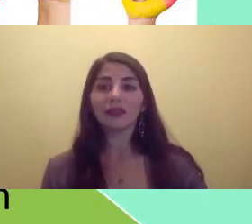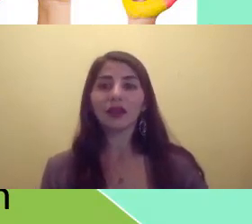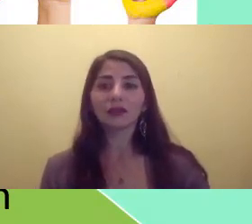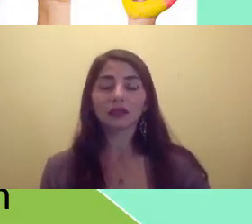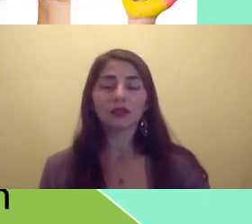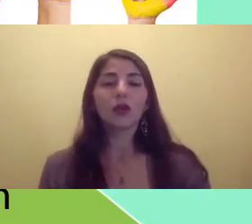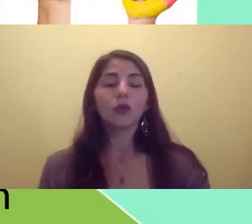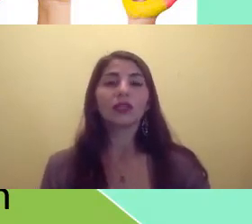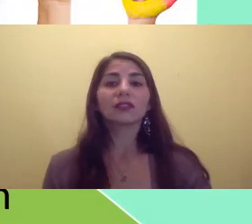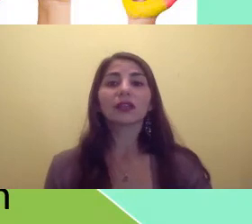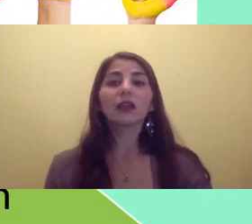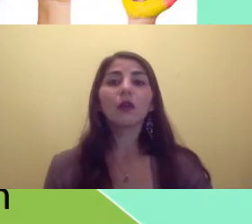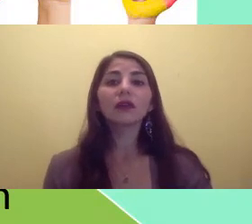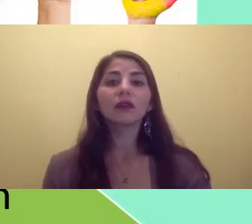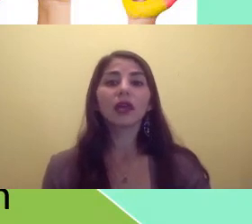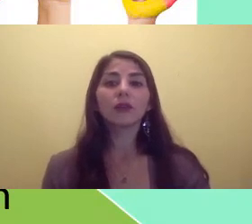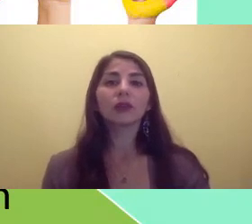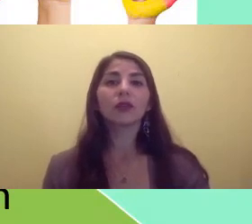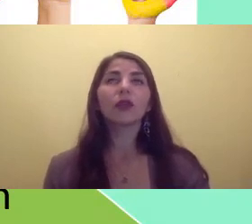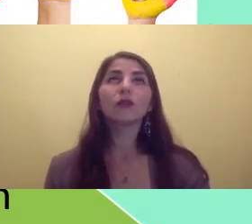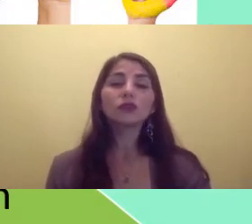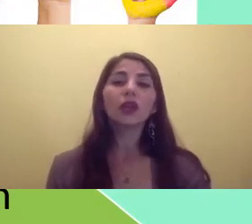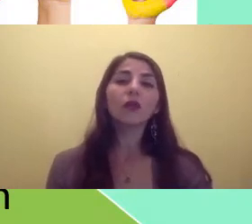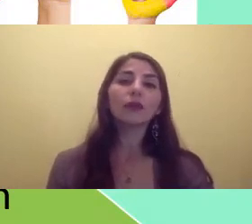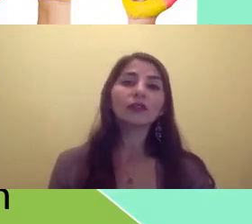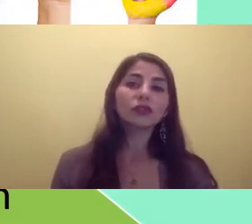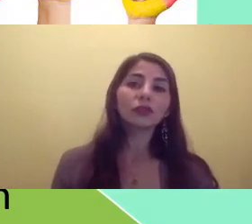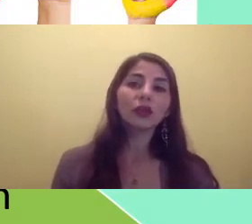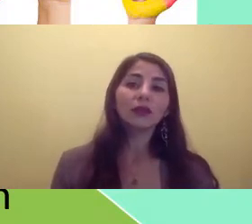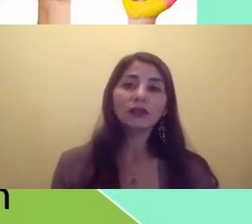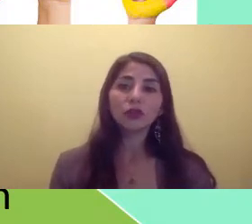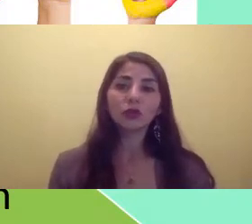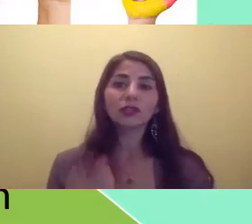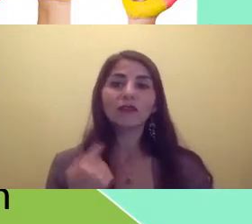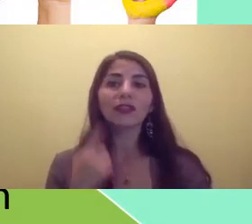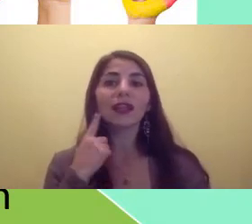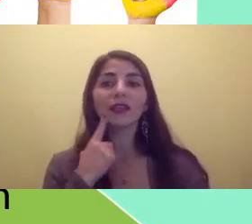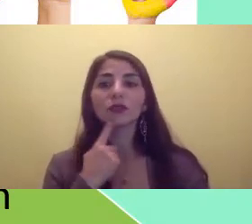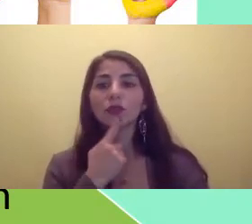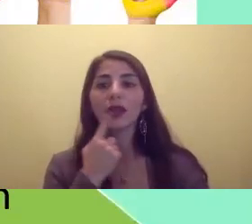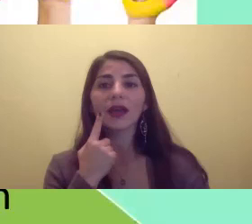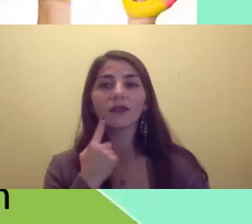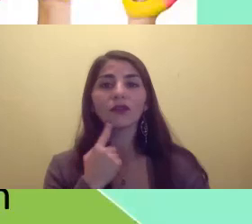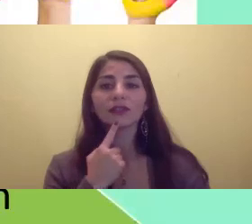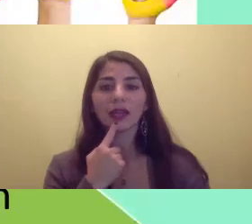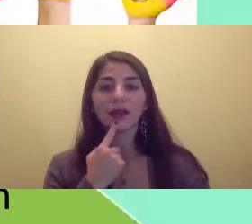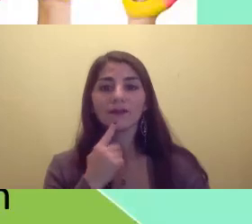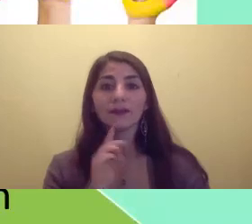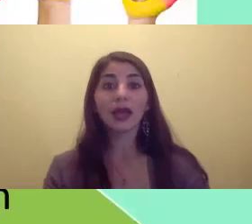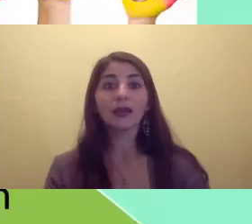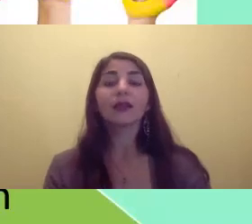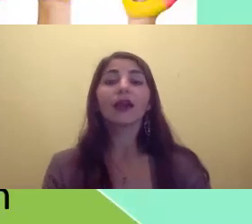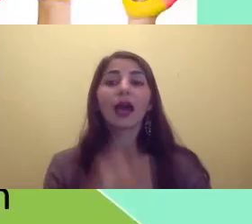lo que les dije antes, utilizar el lenguaje oral porque ayuda mucho a la comprensión del sordo a través de la lectura